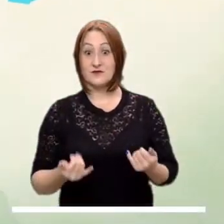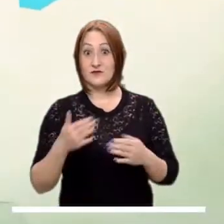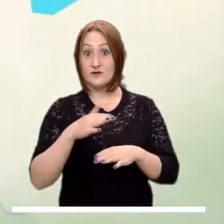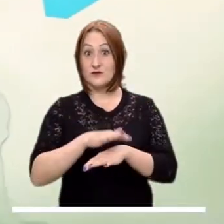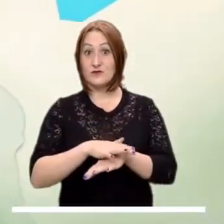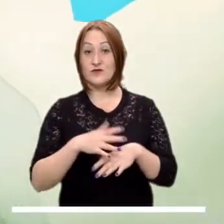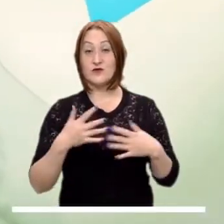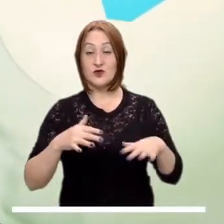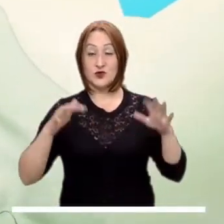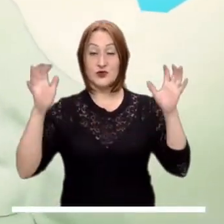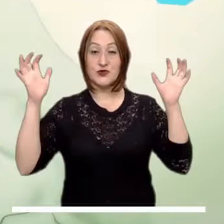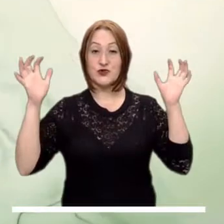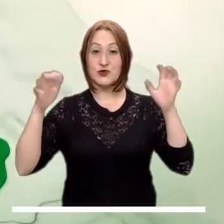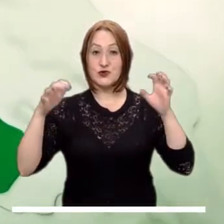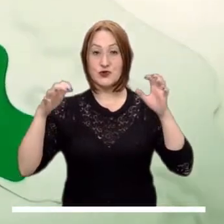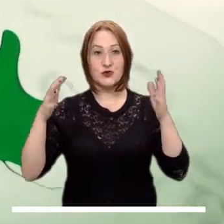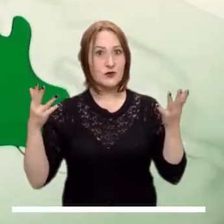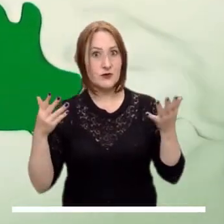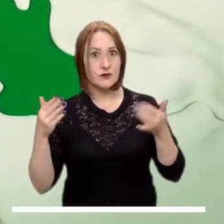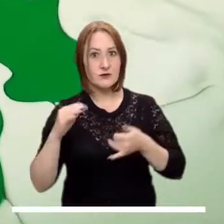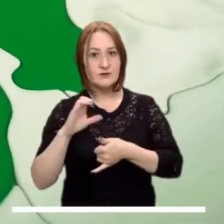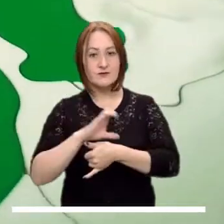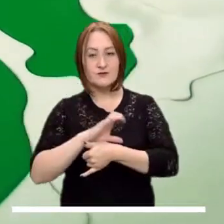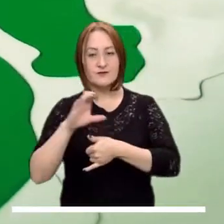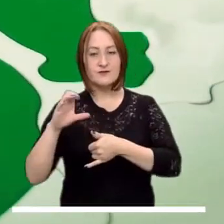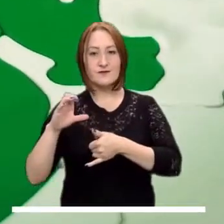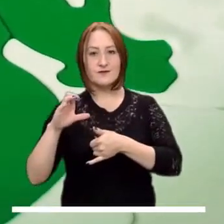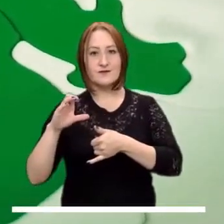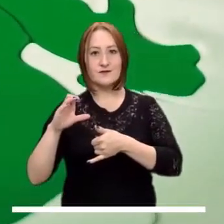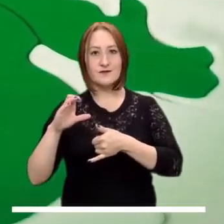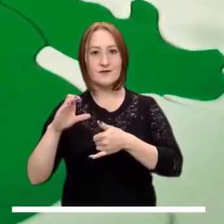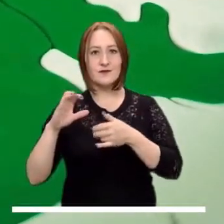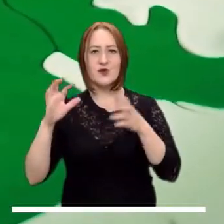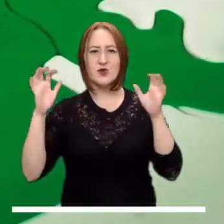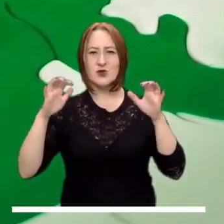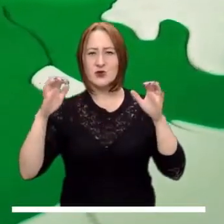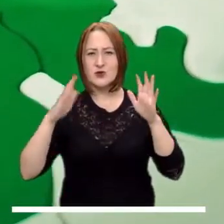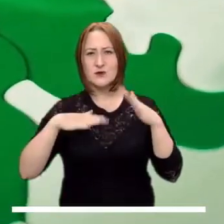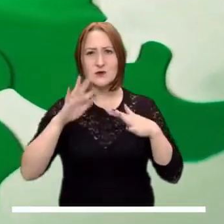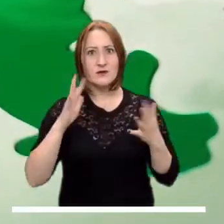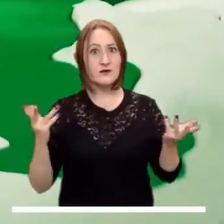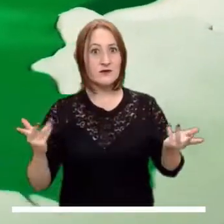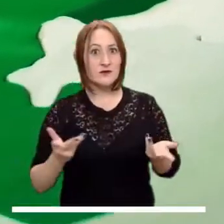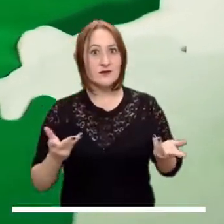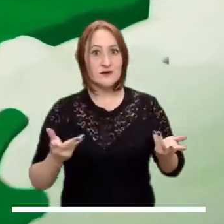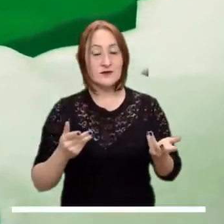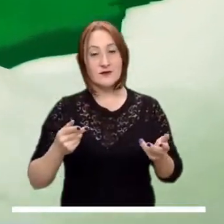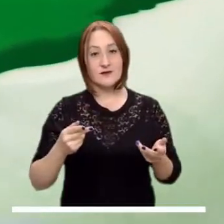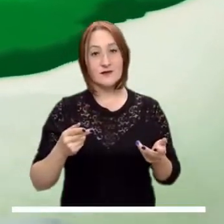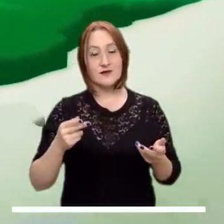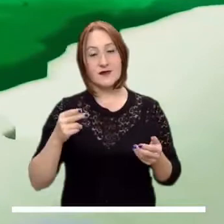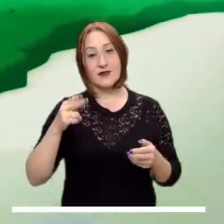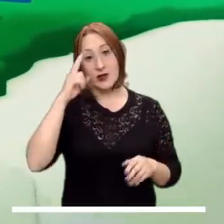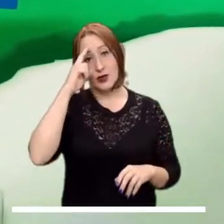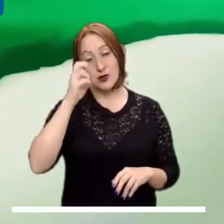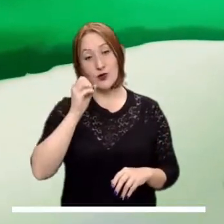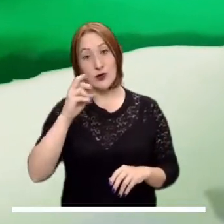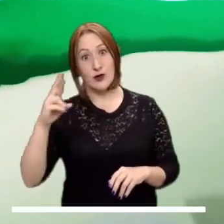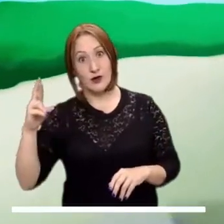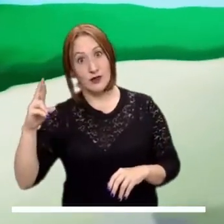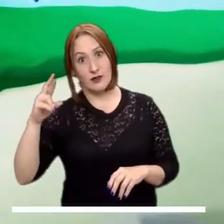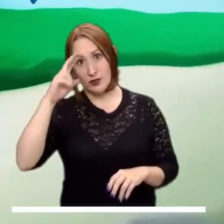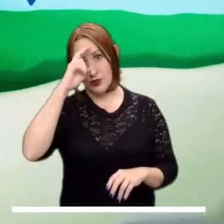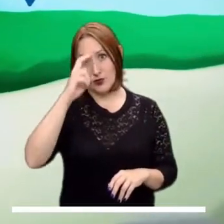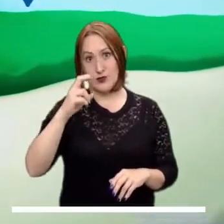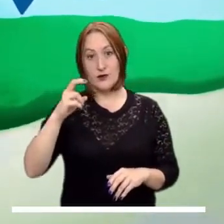Una tarde con bastante actividad lluviosa se prevé en el Caribe colombiano. Las precipitaciones más importantes caerían en el nororiente